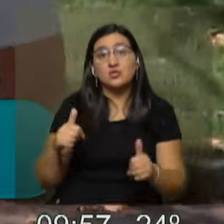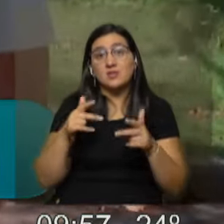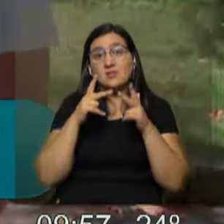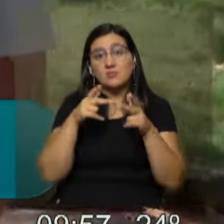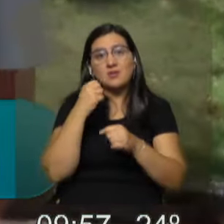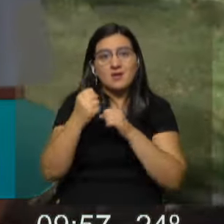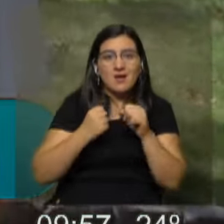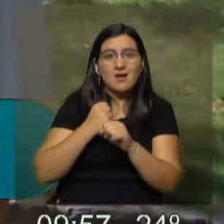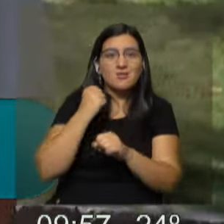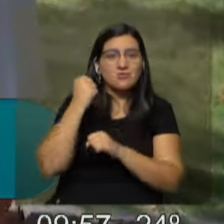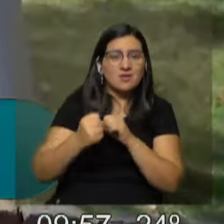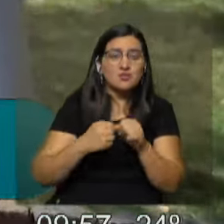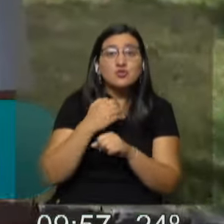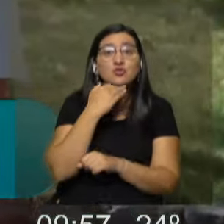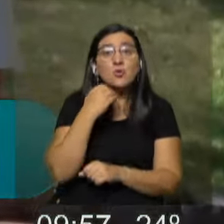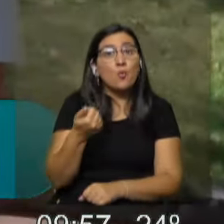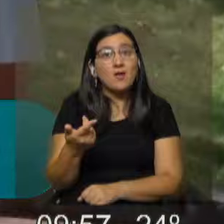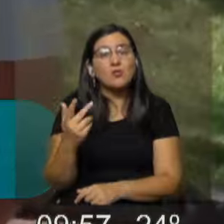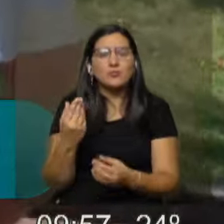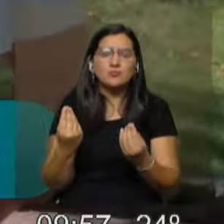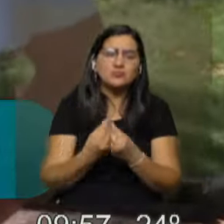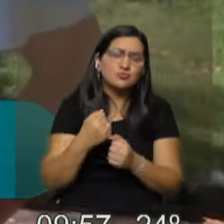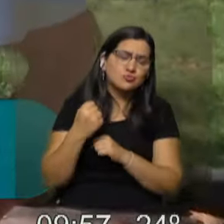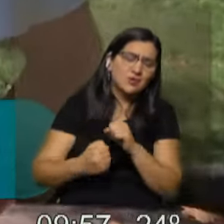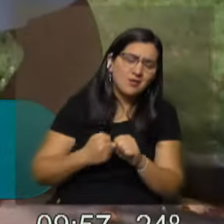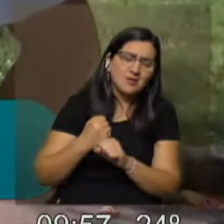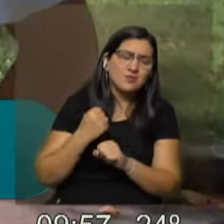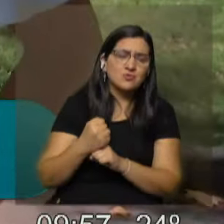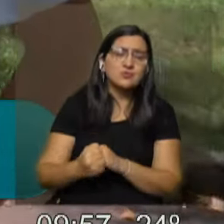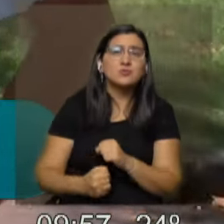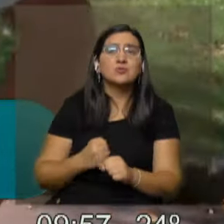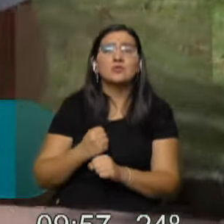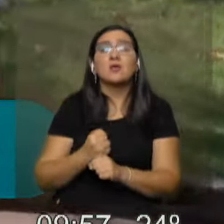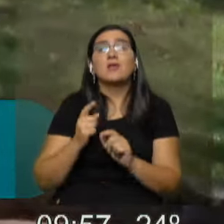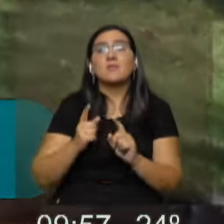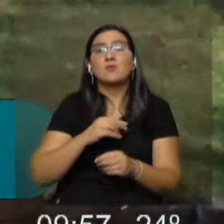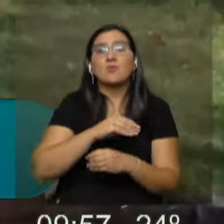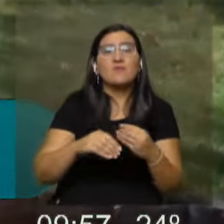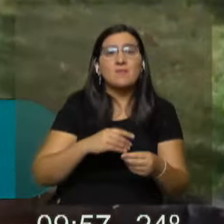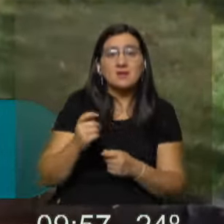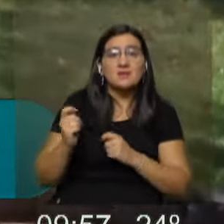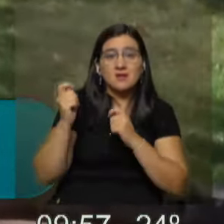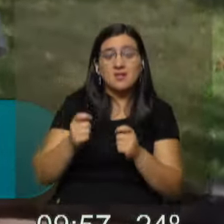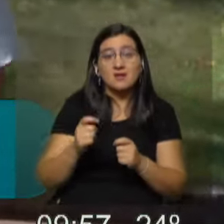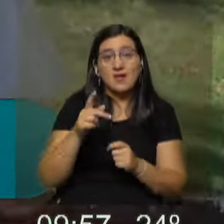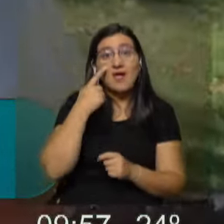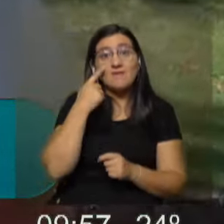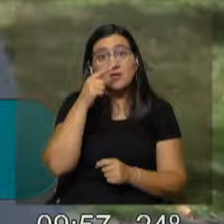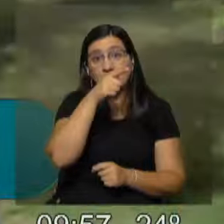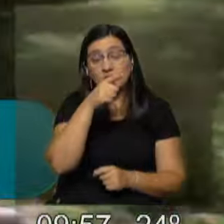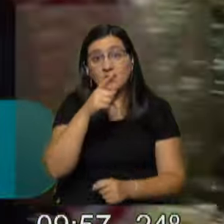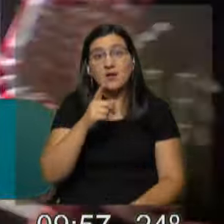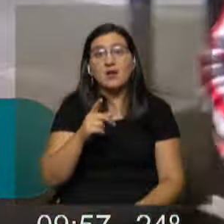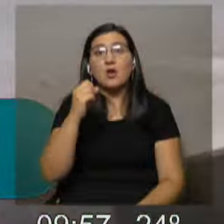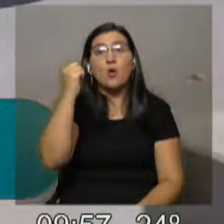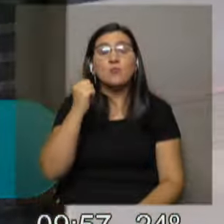muchos años, exacto, no sé cuántos años tiene, pero tiene un montón de años, viene también de familia en familia. Ahí viene uno. A ver el G, a ver